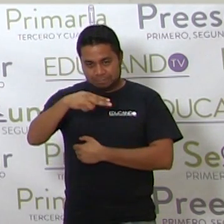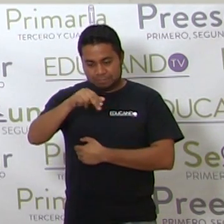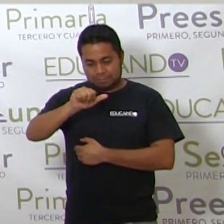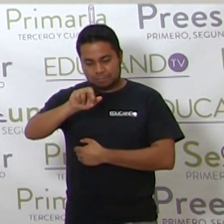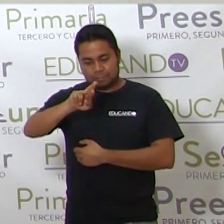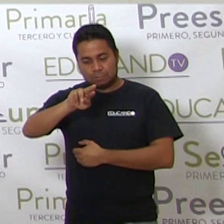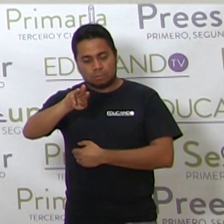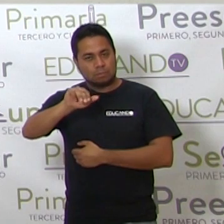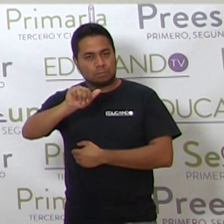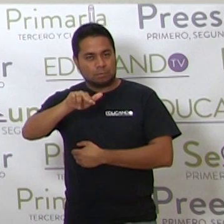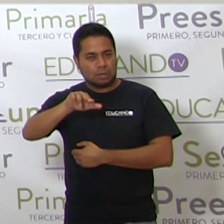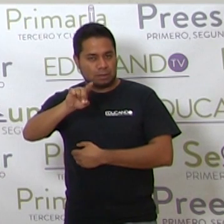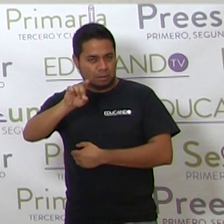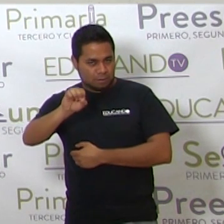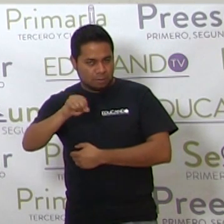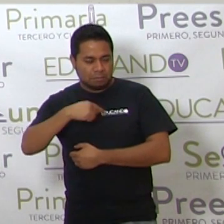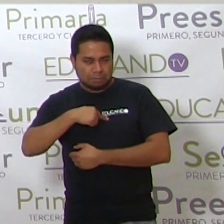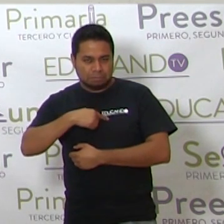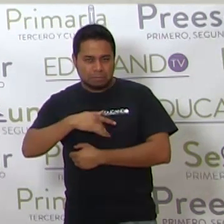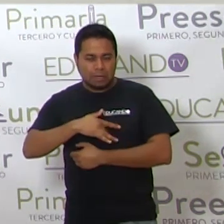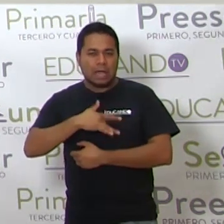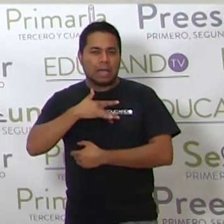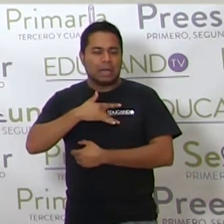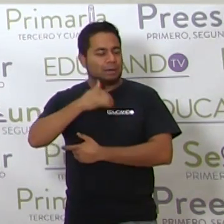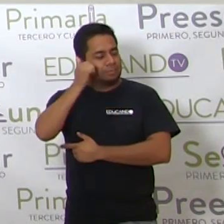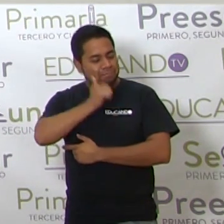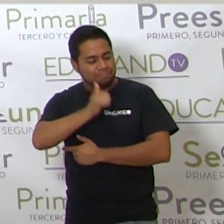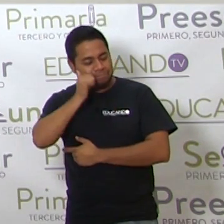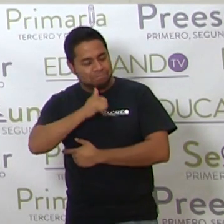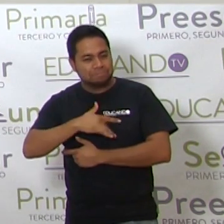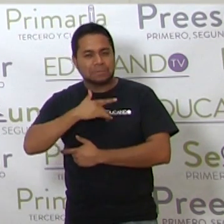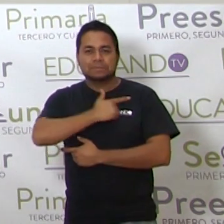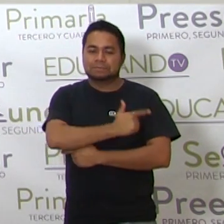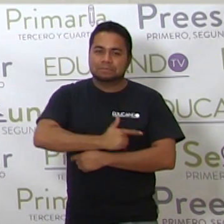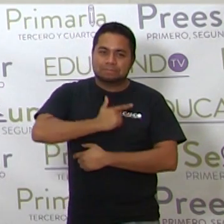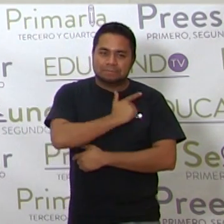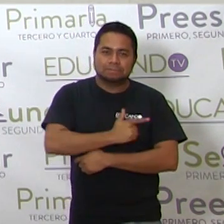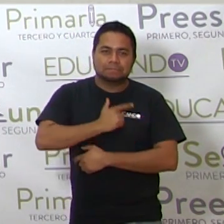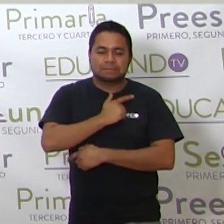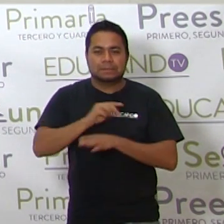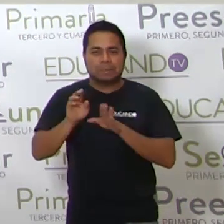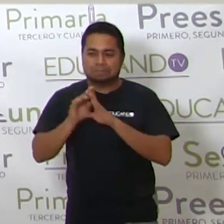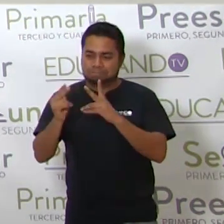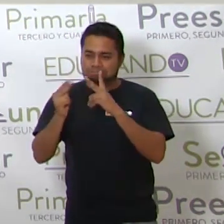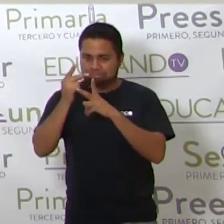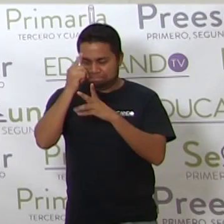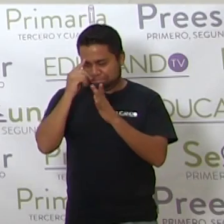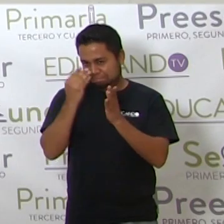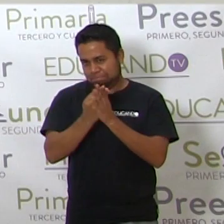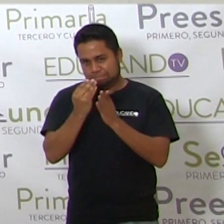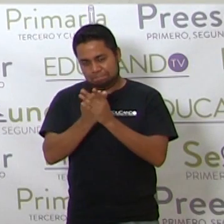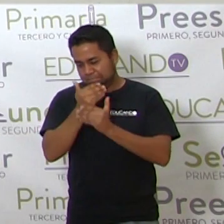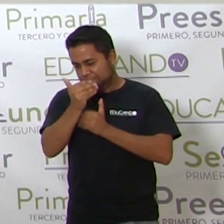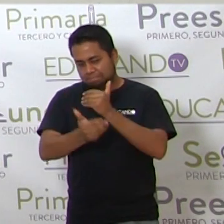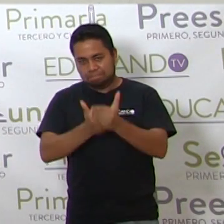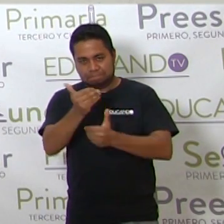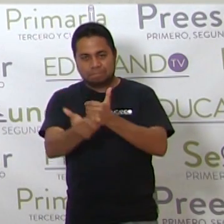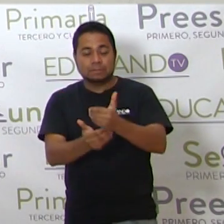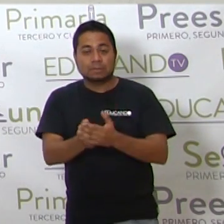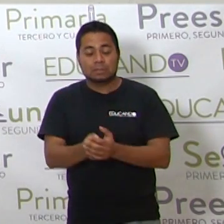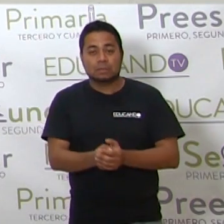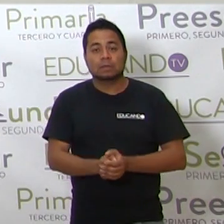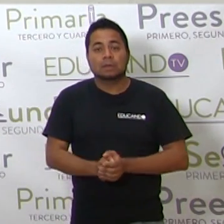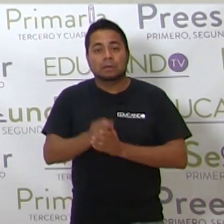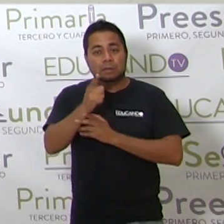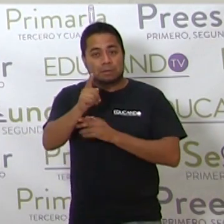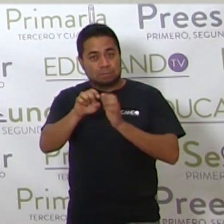nombre es armando mendoza y como siempre es un gusto enorme el que nos sigas acompañando a lo largo de todas estas transmisiones te